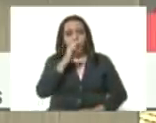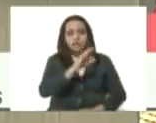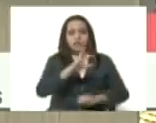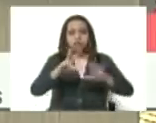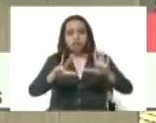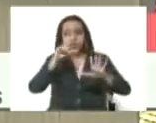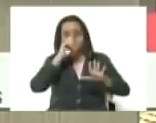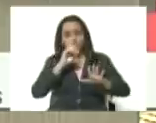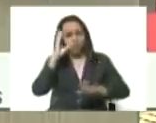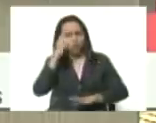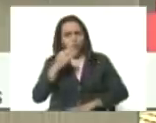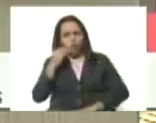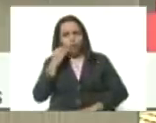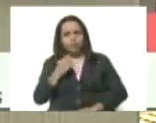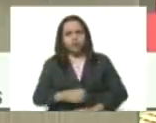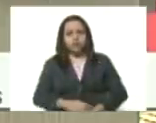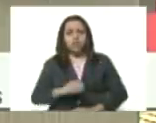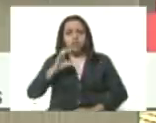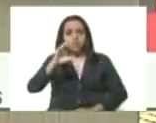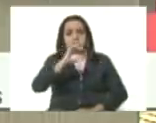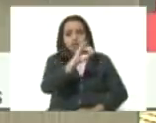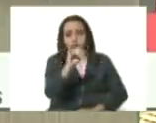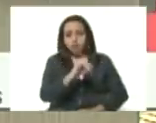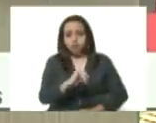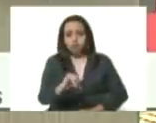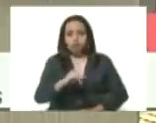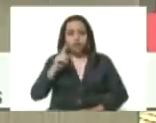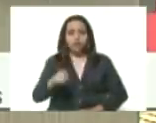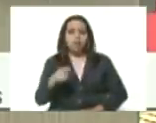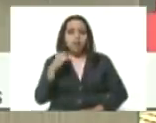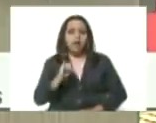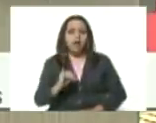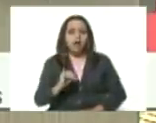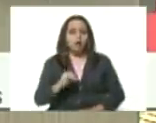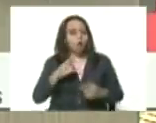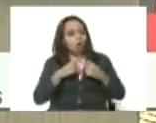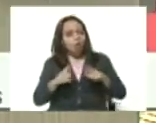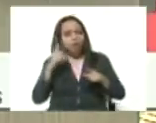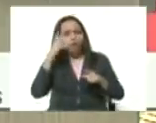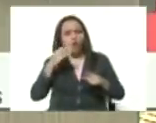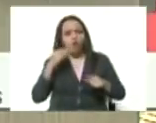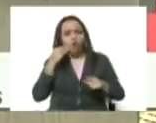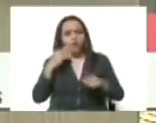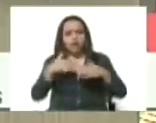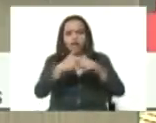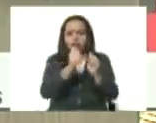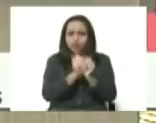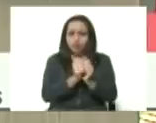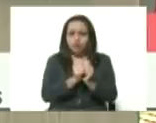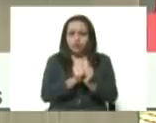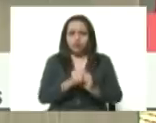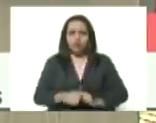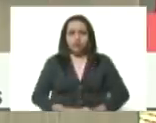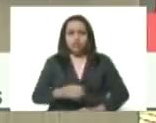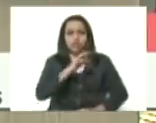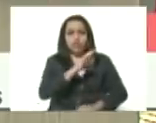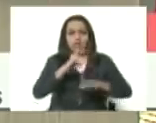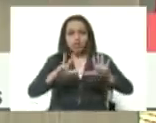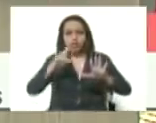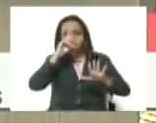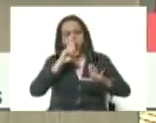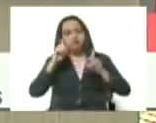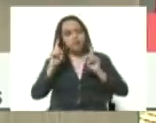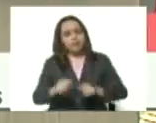años, joven, del estado Zulia, y también otro joven del estado Anzoátegui de 38 años.